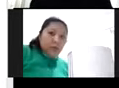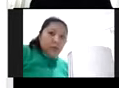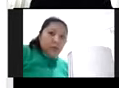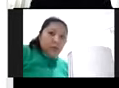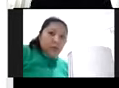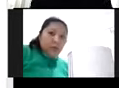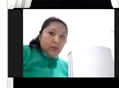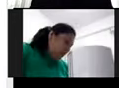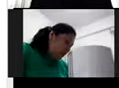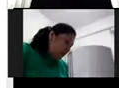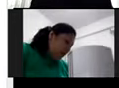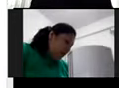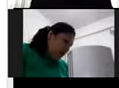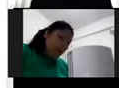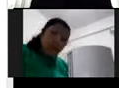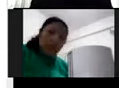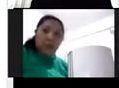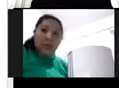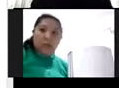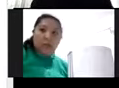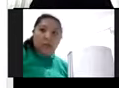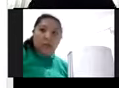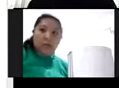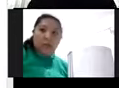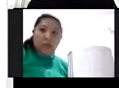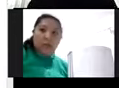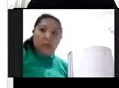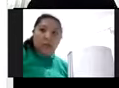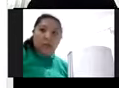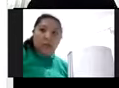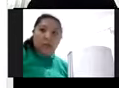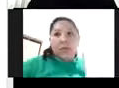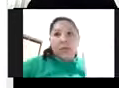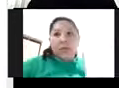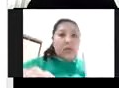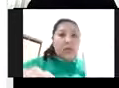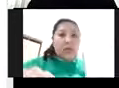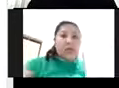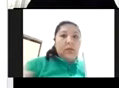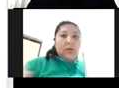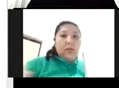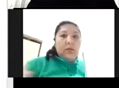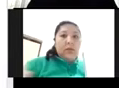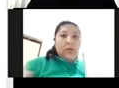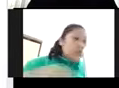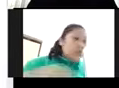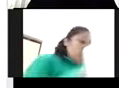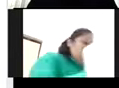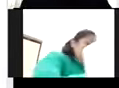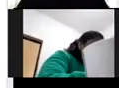primer requisito o regla que se debe tener en cuenta para comenzar el trámite de una